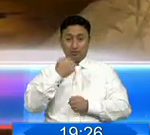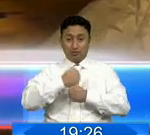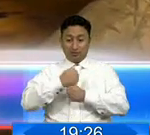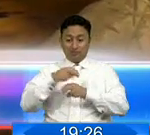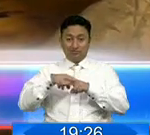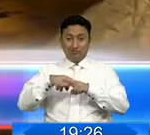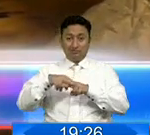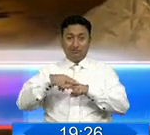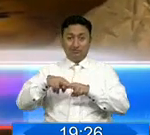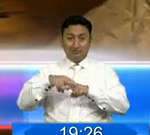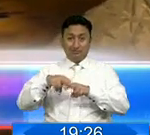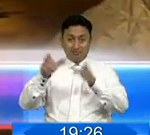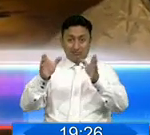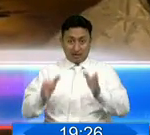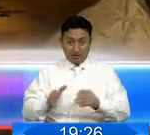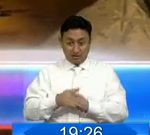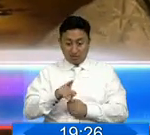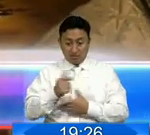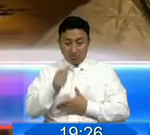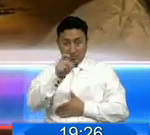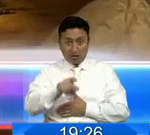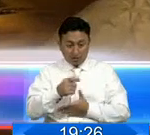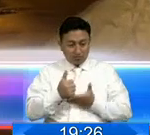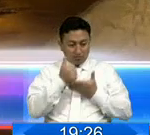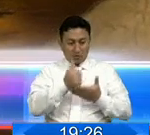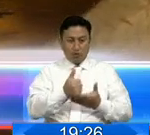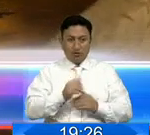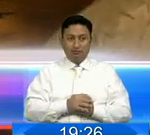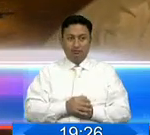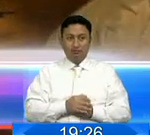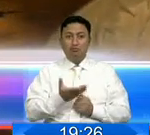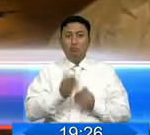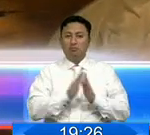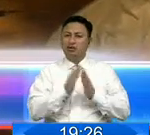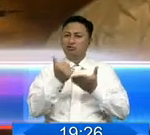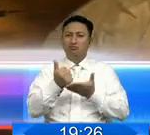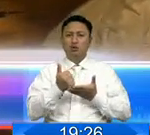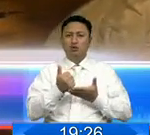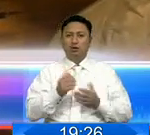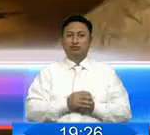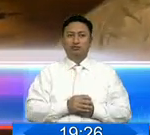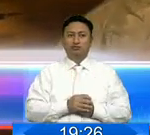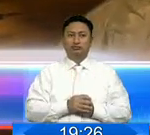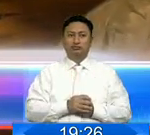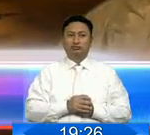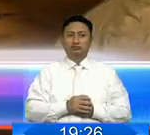y colaboramos con las personas que estaban en el interior del bus. Pedían auxilio